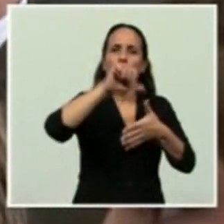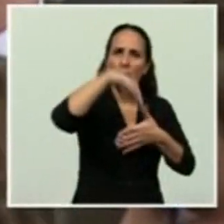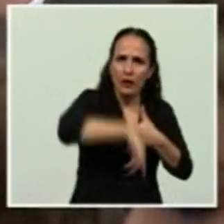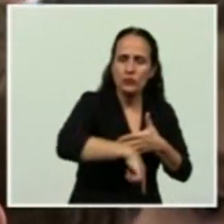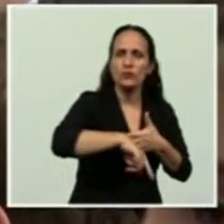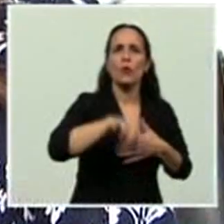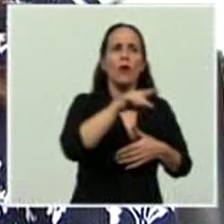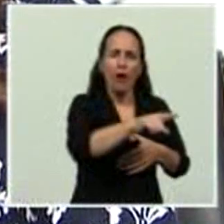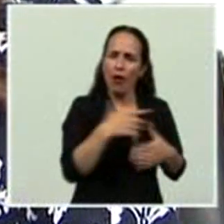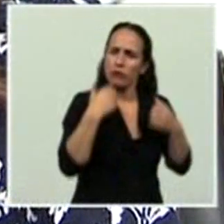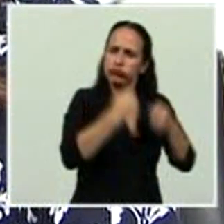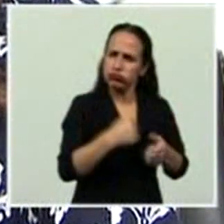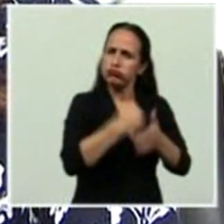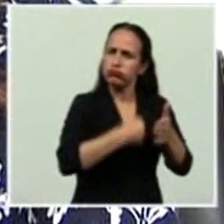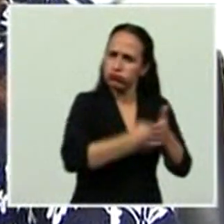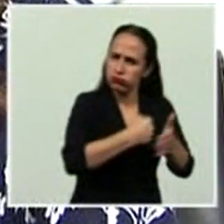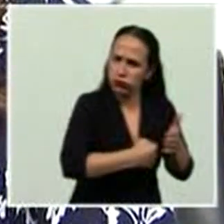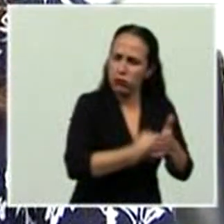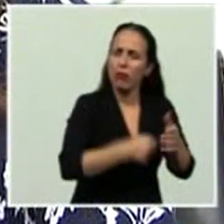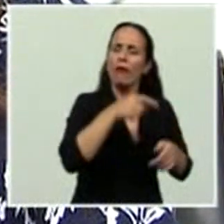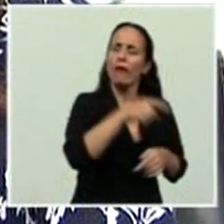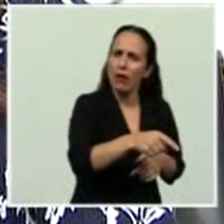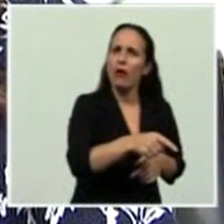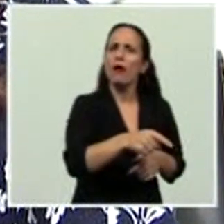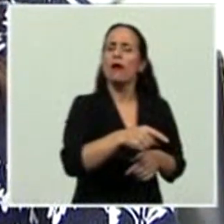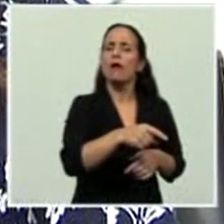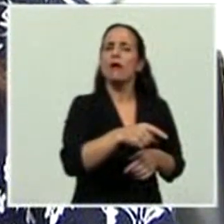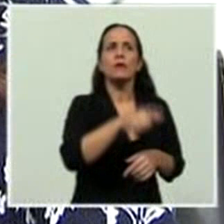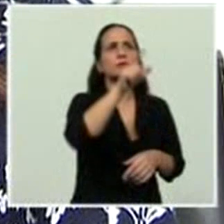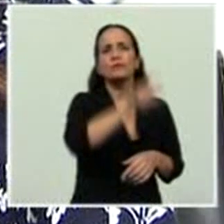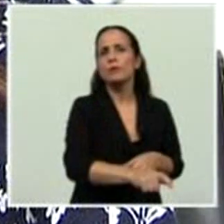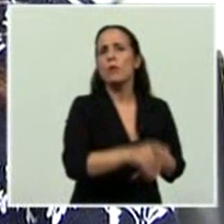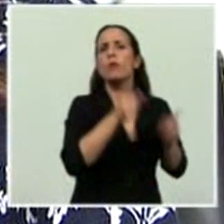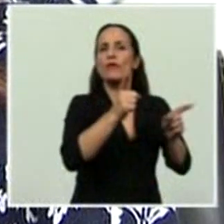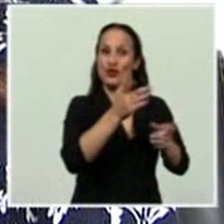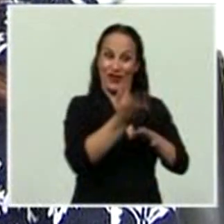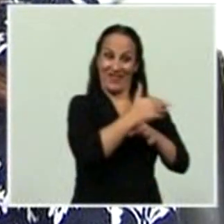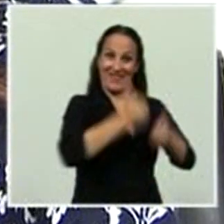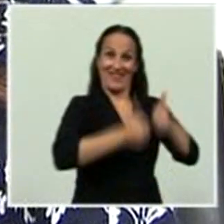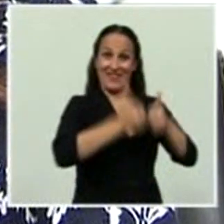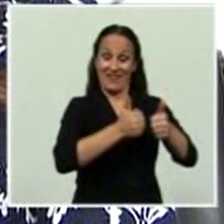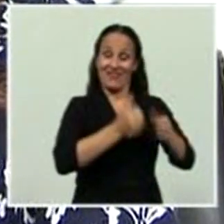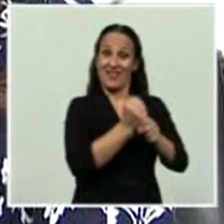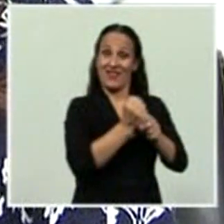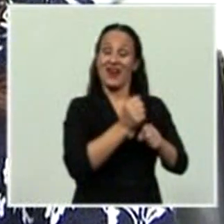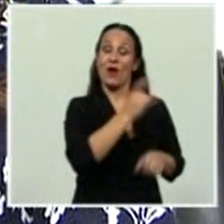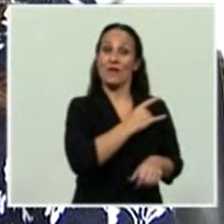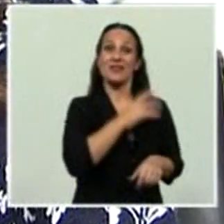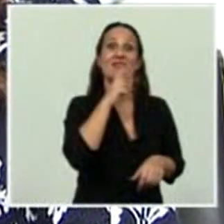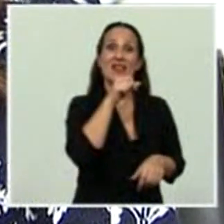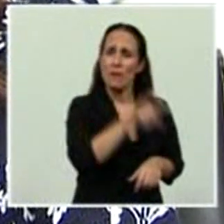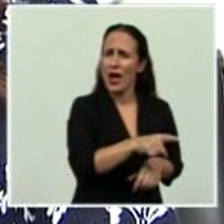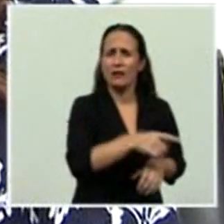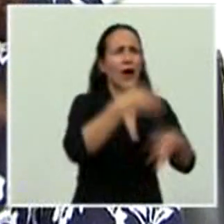dedicado muchos esfuerzos a las gestión institucional y realmente es eh profesor por concurso en la Universidad Nacional de la plata y su trayectoria es